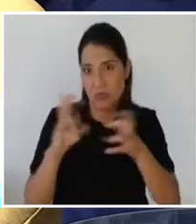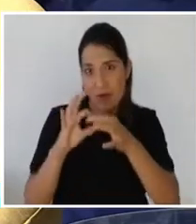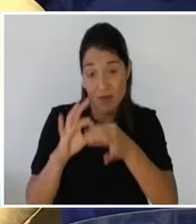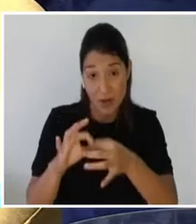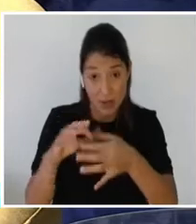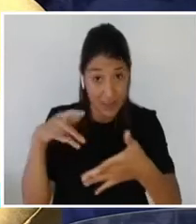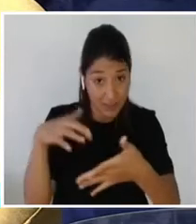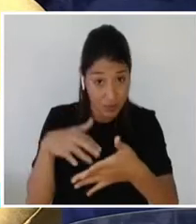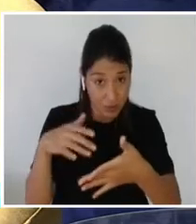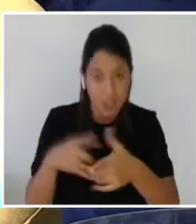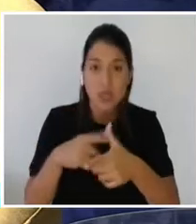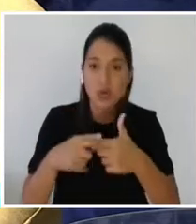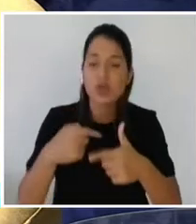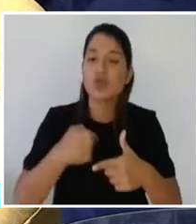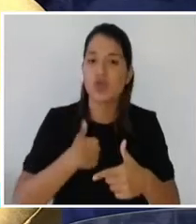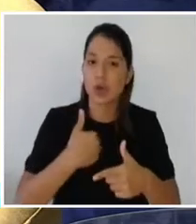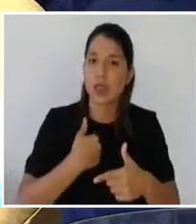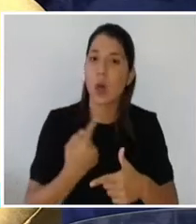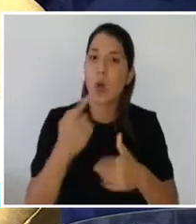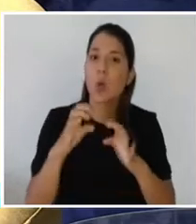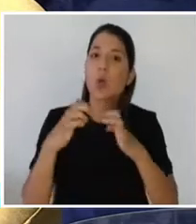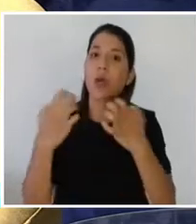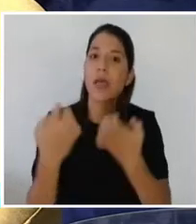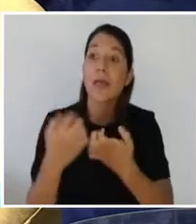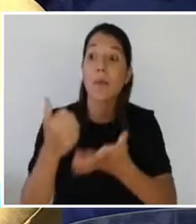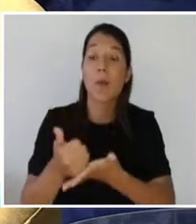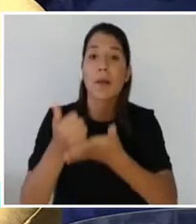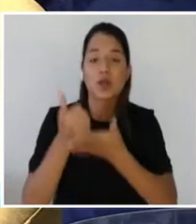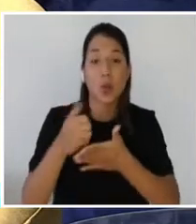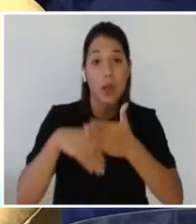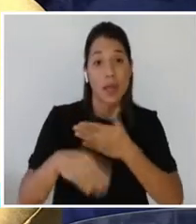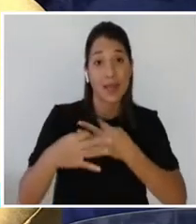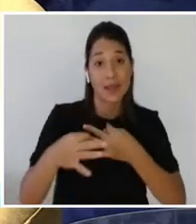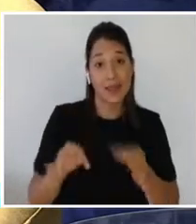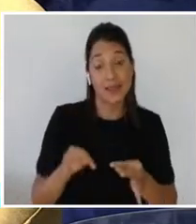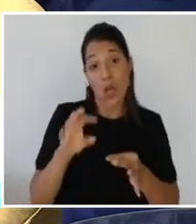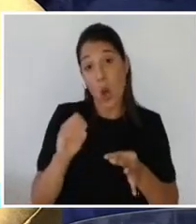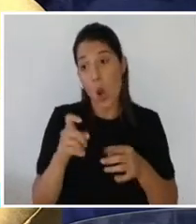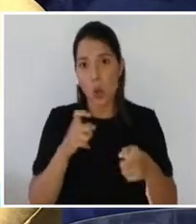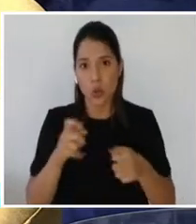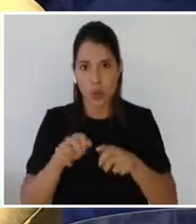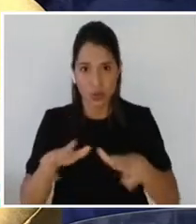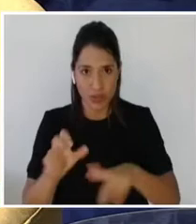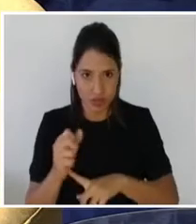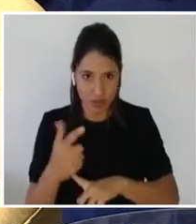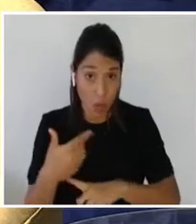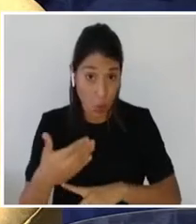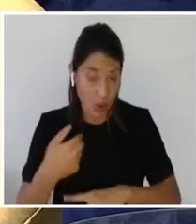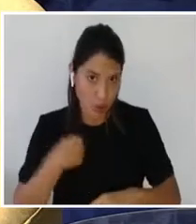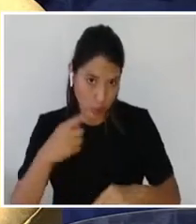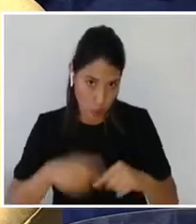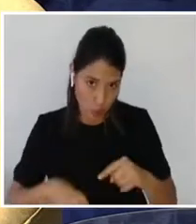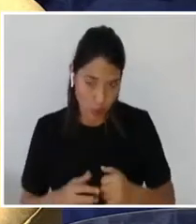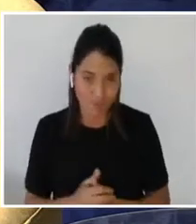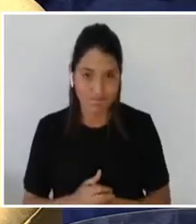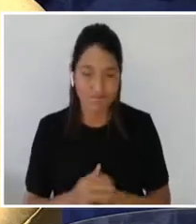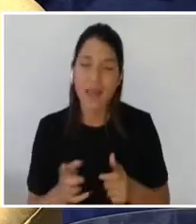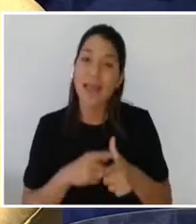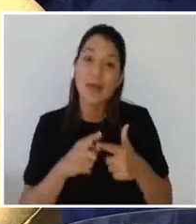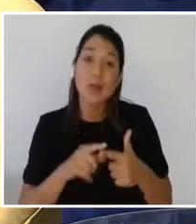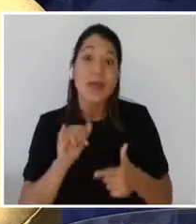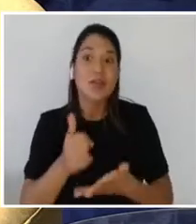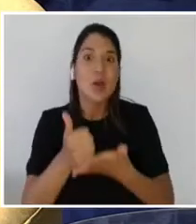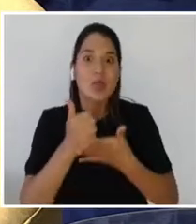equipo, ¿verdad?, que me ayuda en el taller o a manejar redes sociales cuando yo no puedo. Entonces, eso me ha ayudado mucho, el